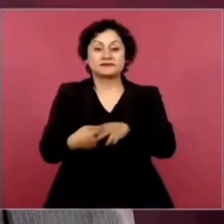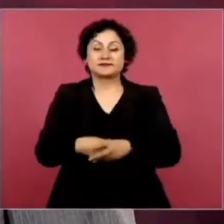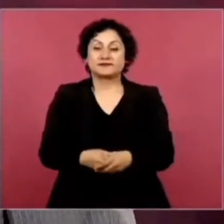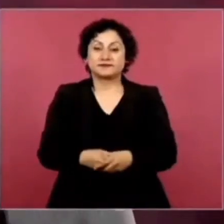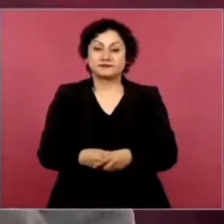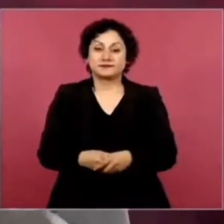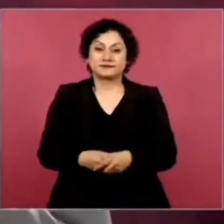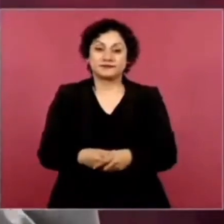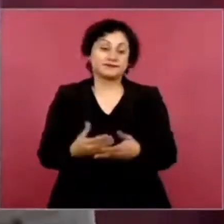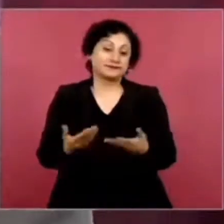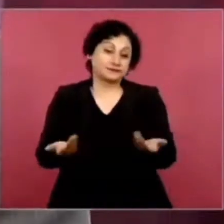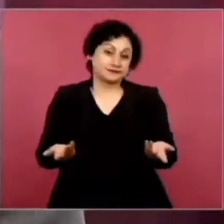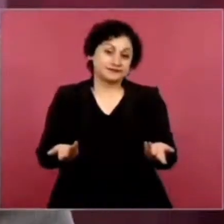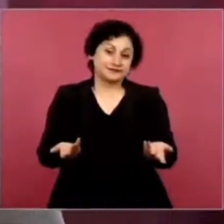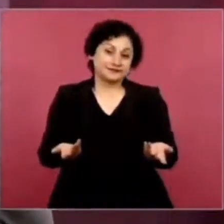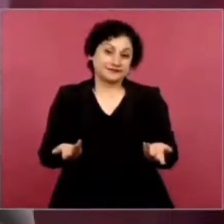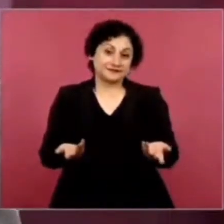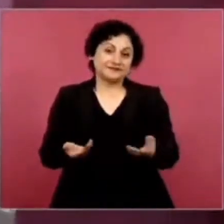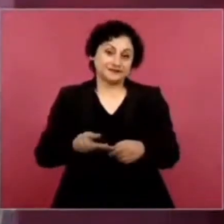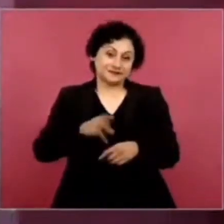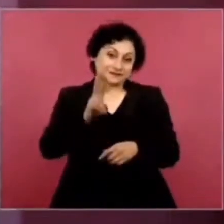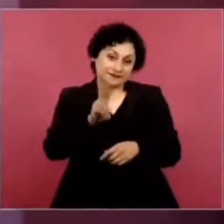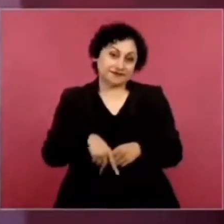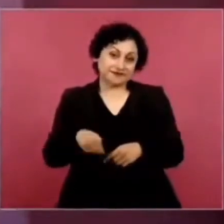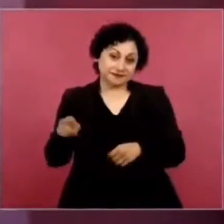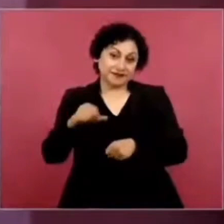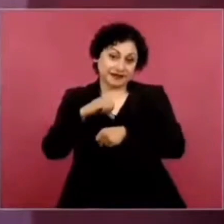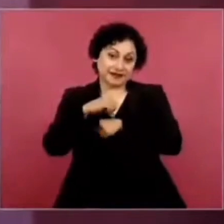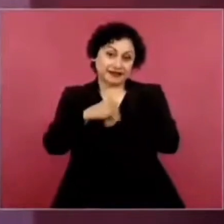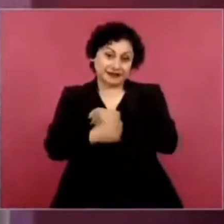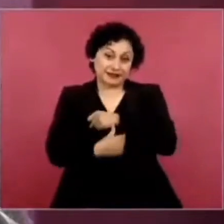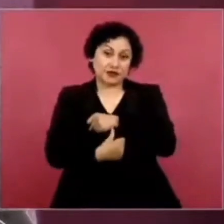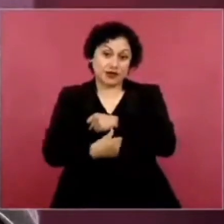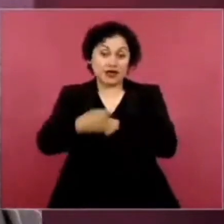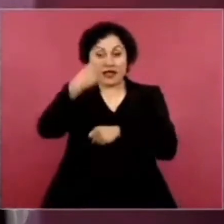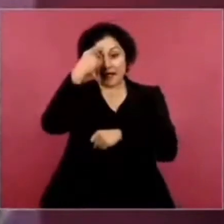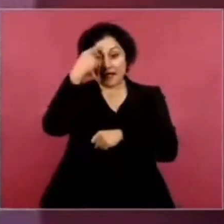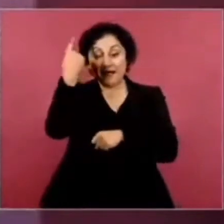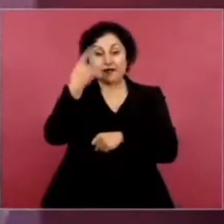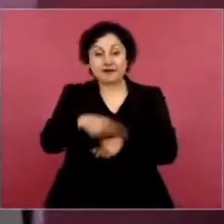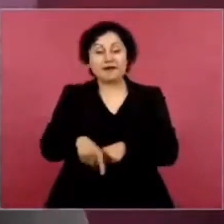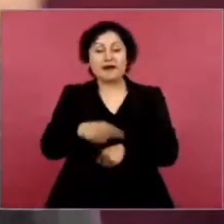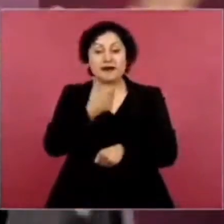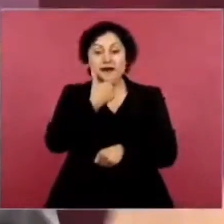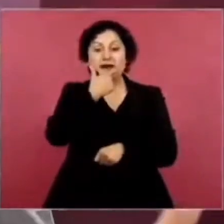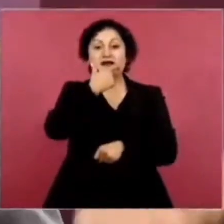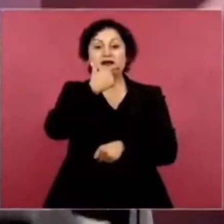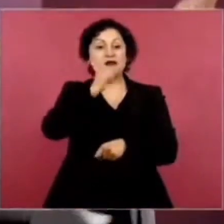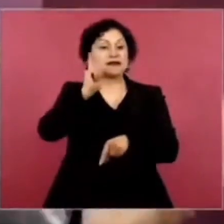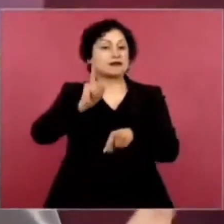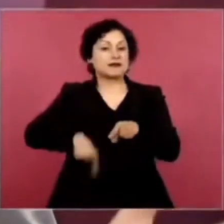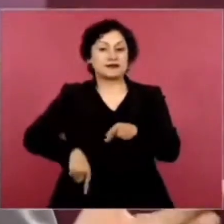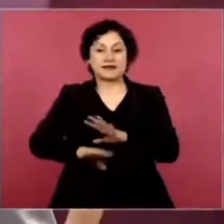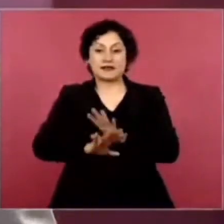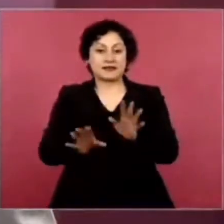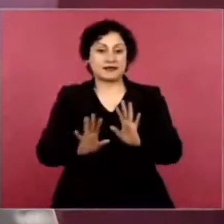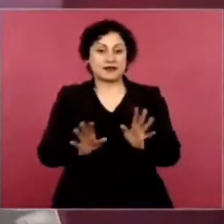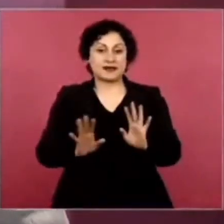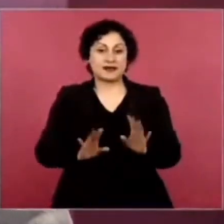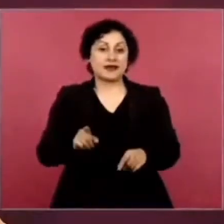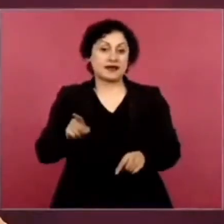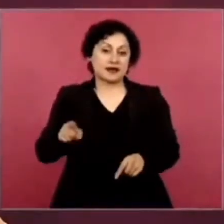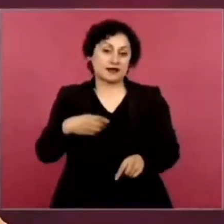O sea, sí va a ser una cirugía para ya no seguir riéndose, ¿no? Por lo contento que estaba.